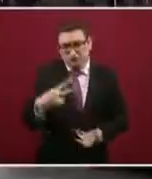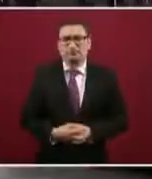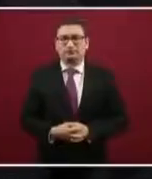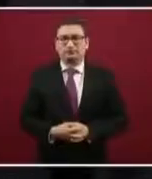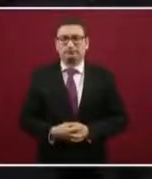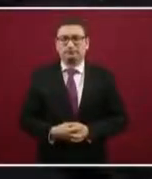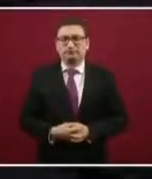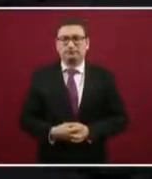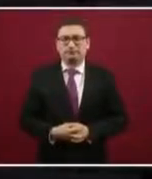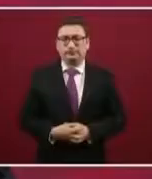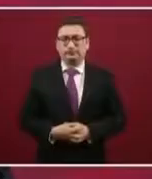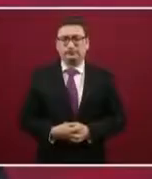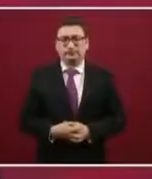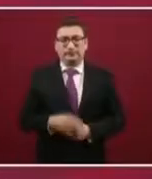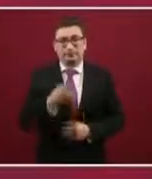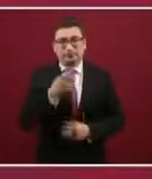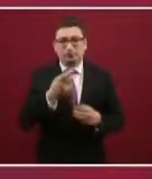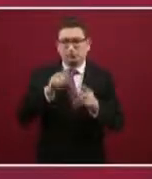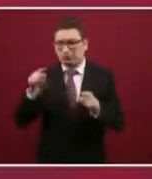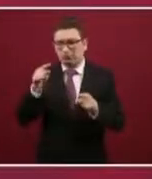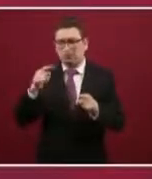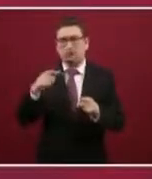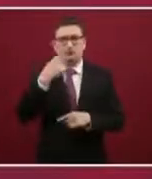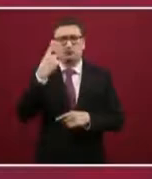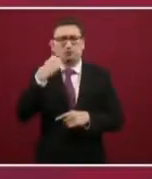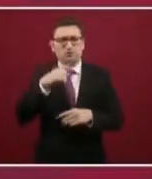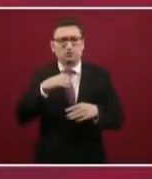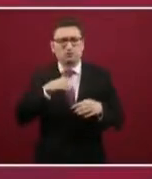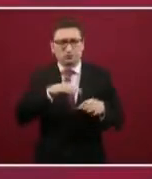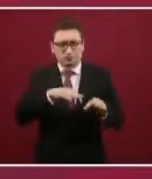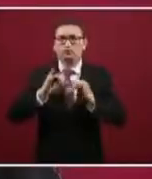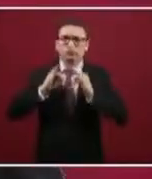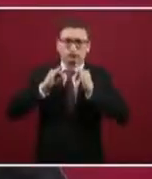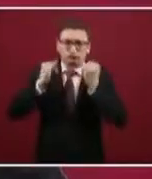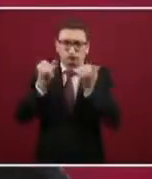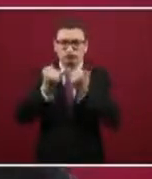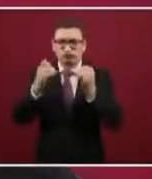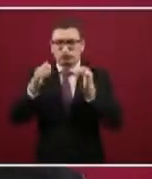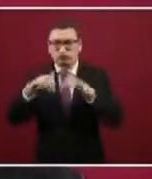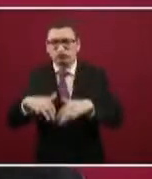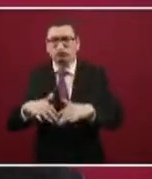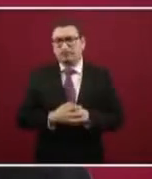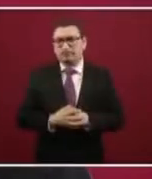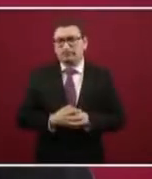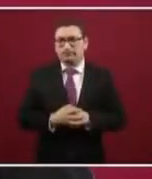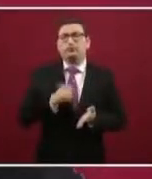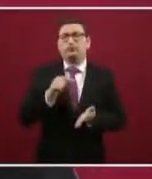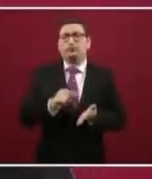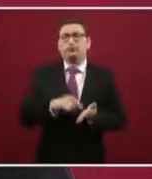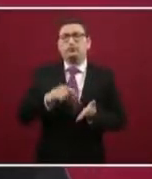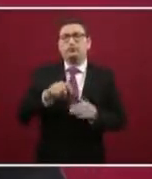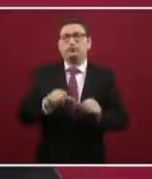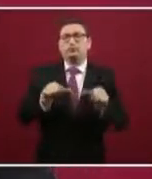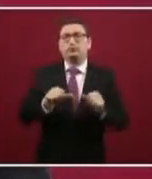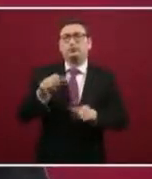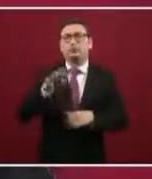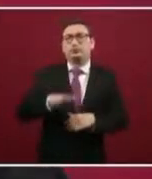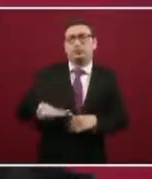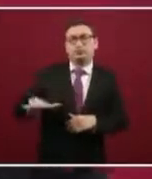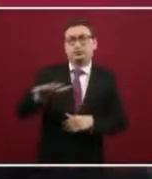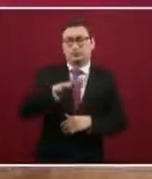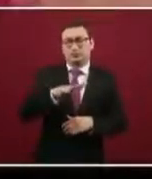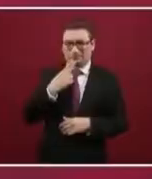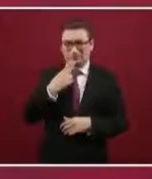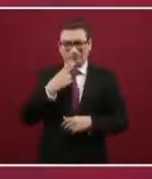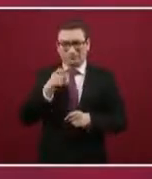la historia de México. La parte que se va a usar para trabajar, salas de junta, son las áreas que usaba el Estado Mayor,